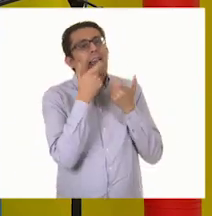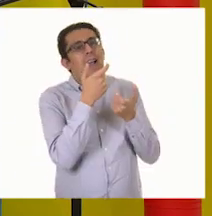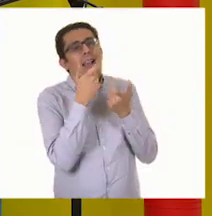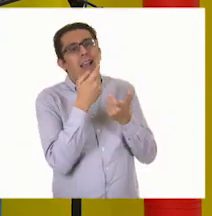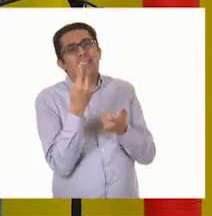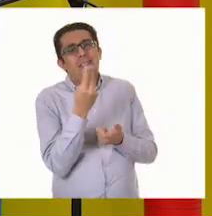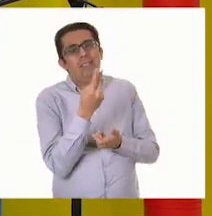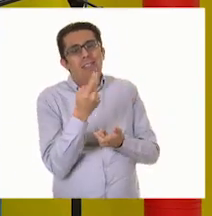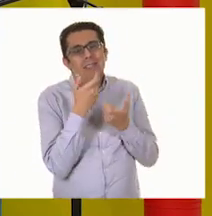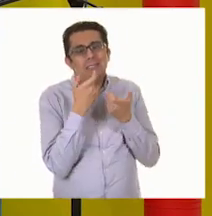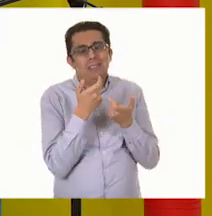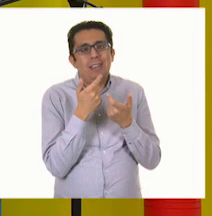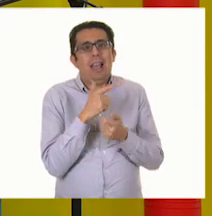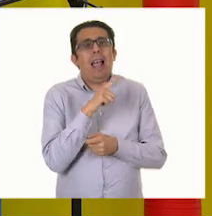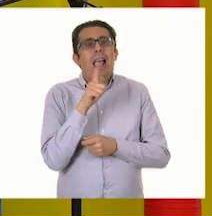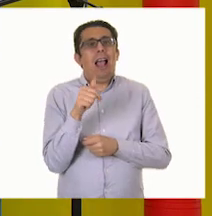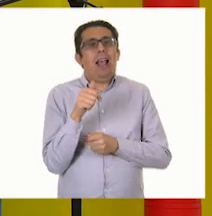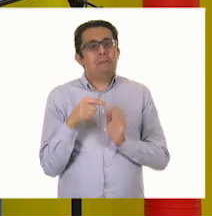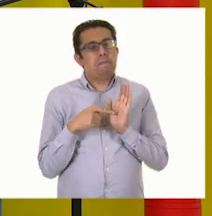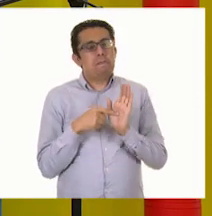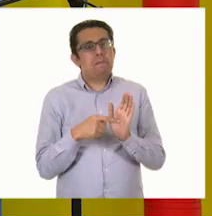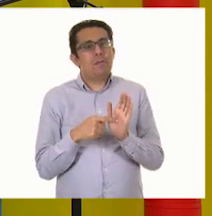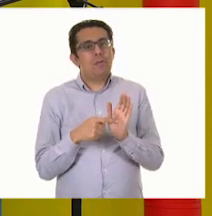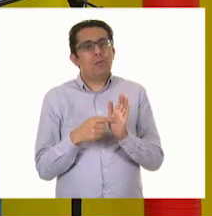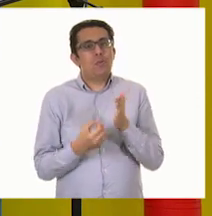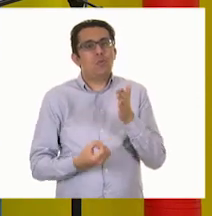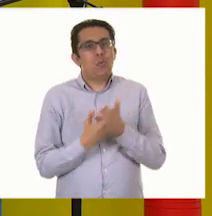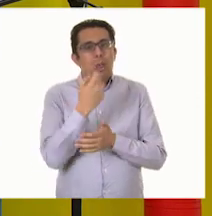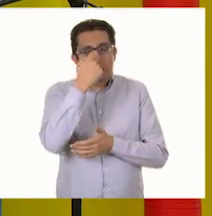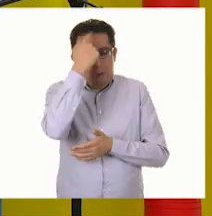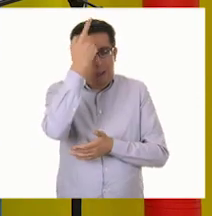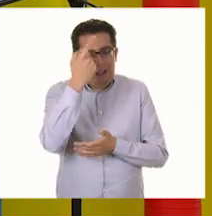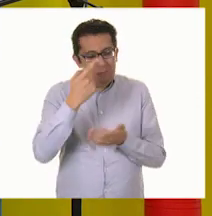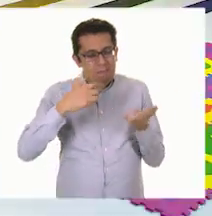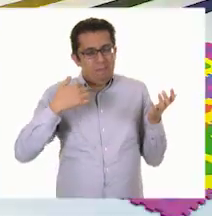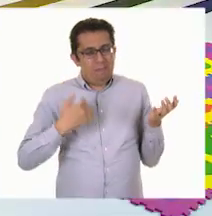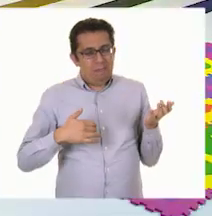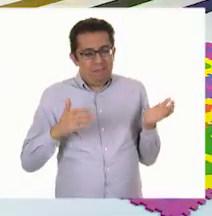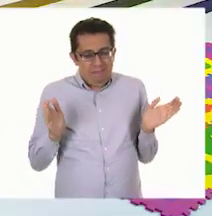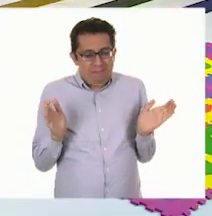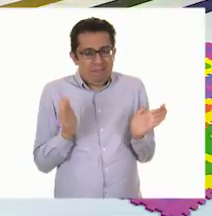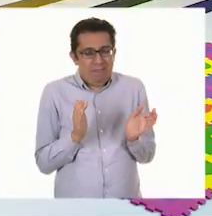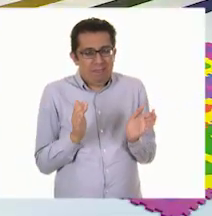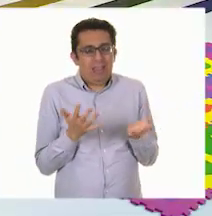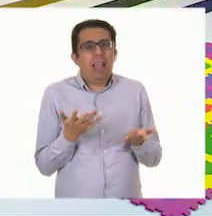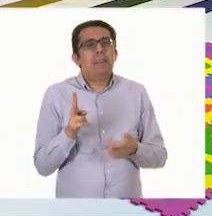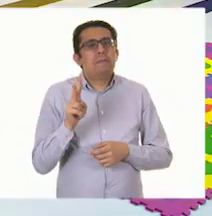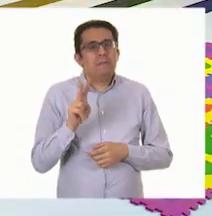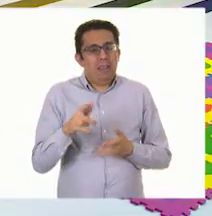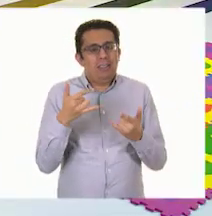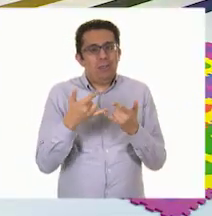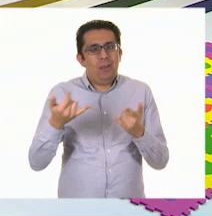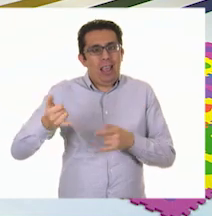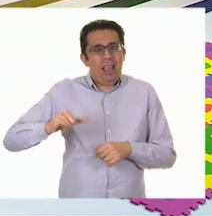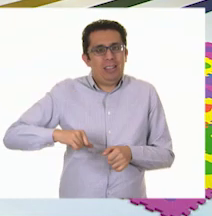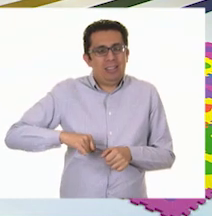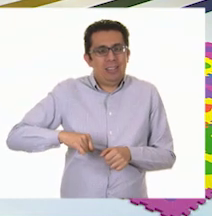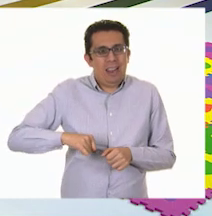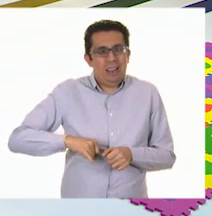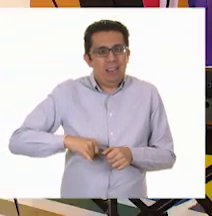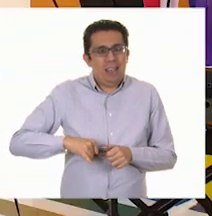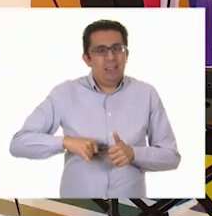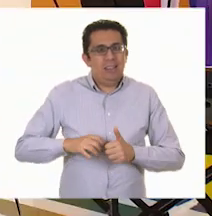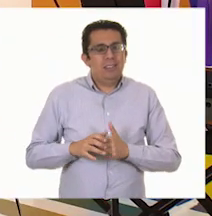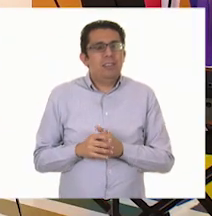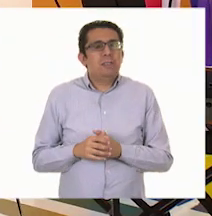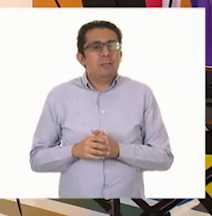dos. Y bueno, pues le presume su nueva invención. Qué interesantes anécdotas las que nos acabas de platicar. Y